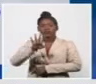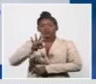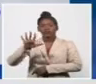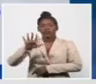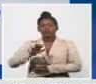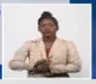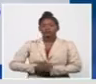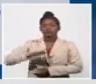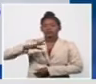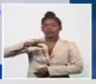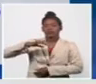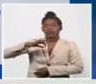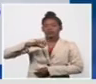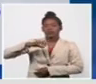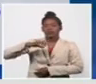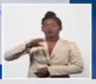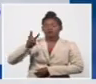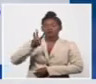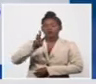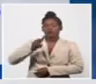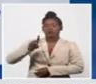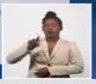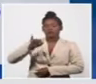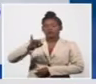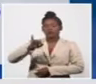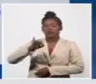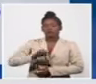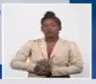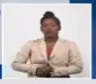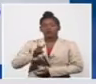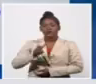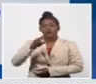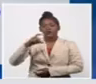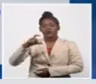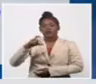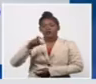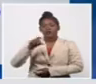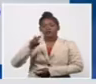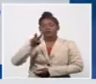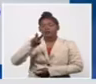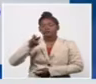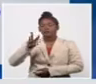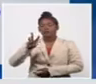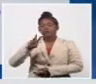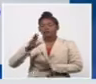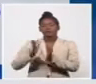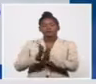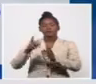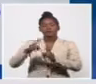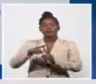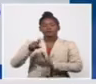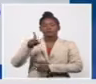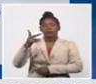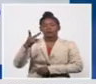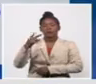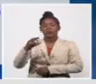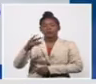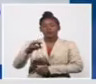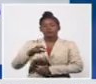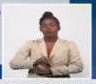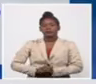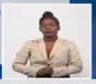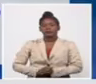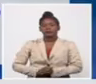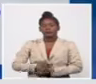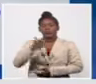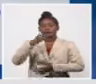del Río 36, Villa Clara 23, Matanzas 20, Artemisa 14,